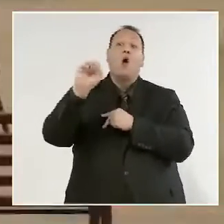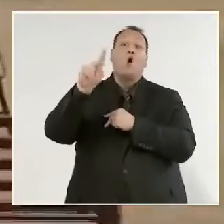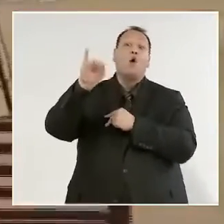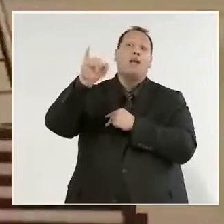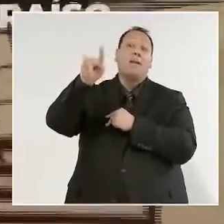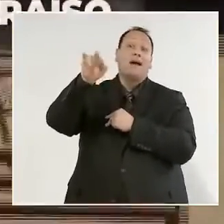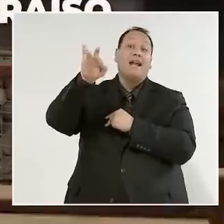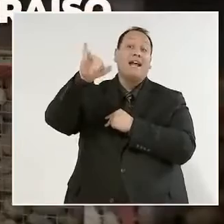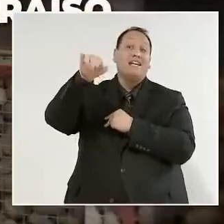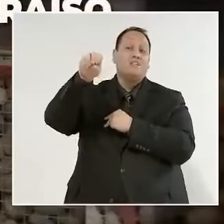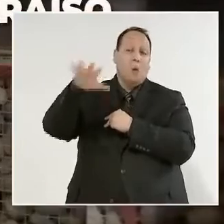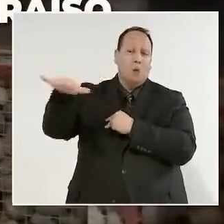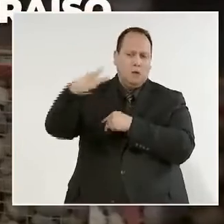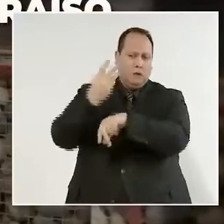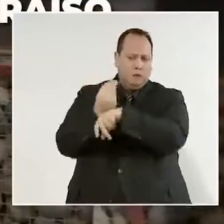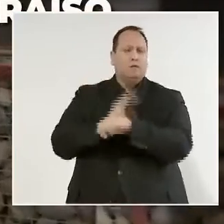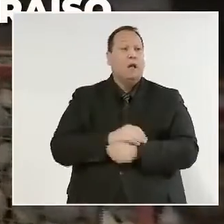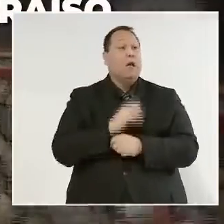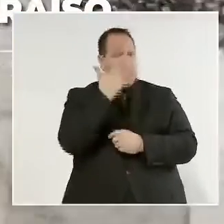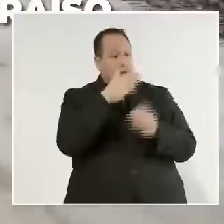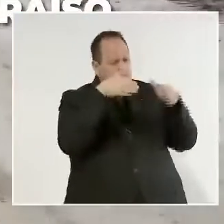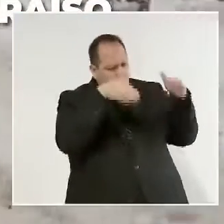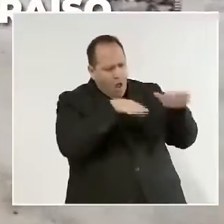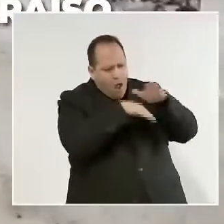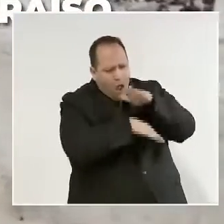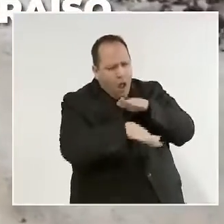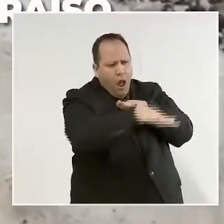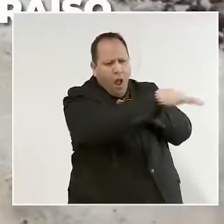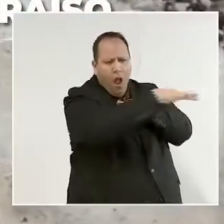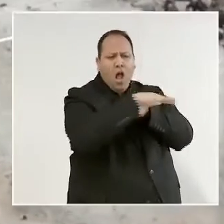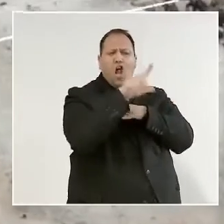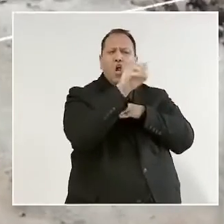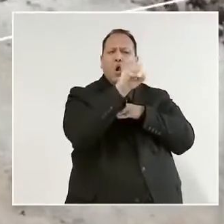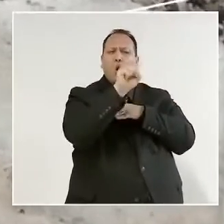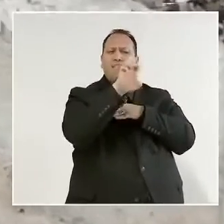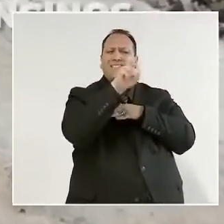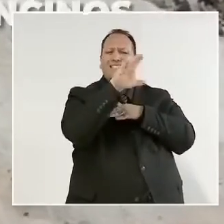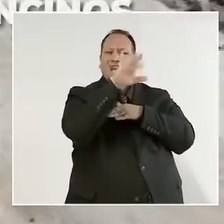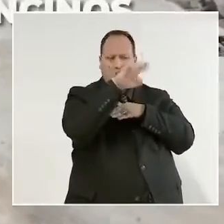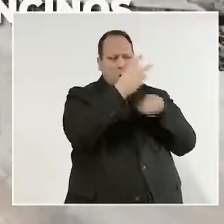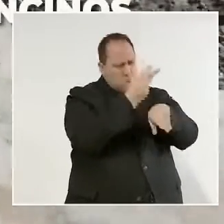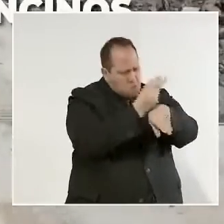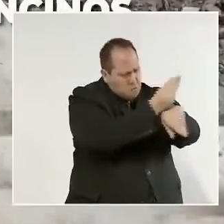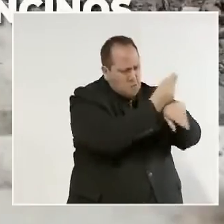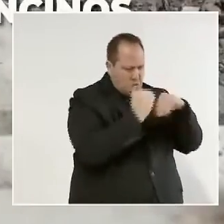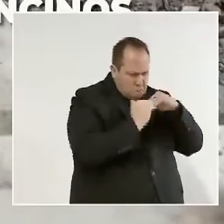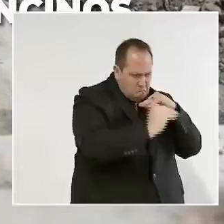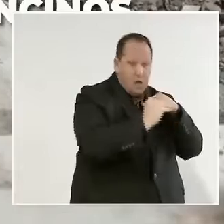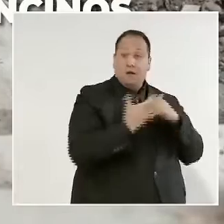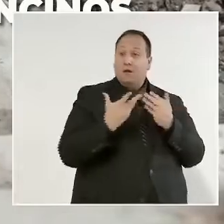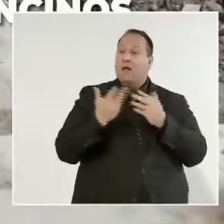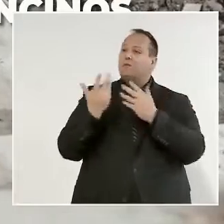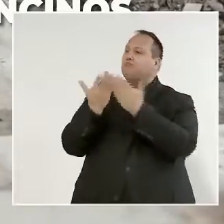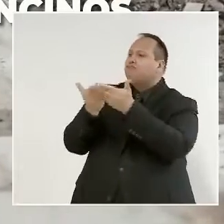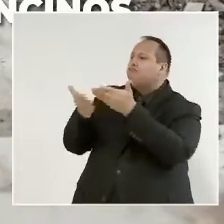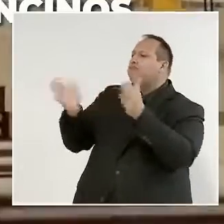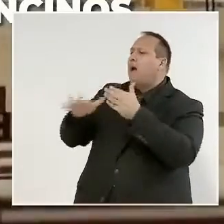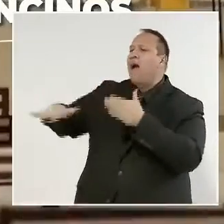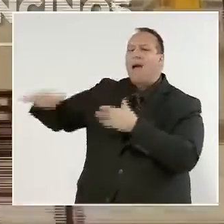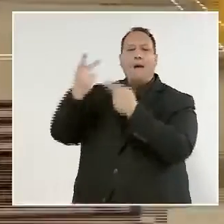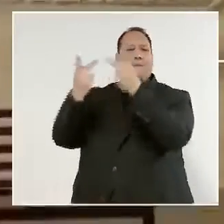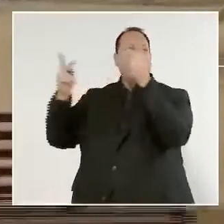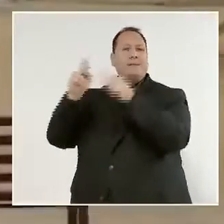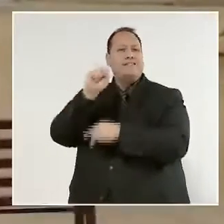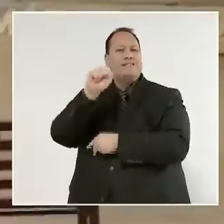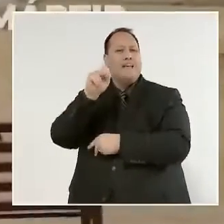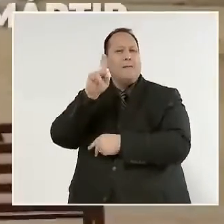CEART. Rehabilitación de áreas verdes en Colonia El Paraíso. Rehabilitación de acceso a fraccionamiento Los